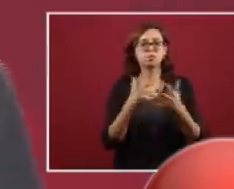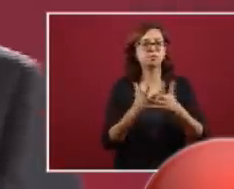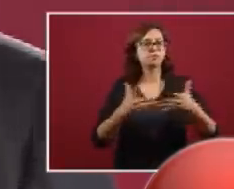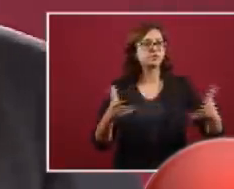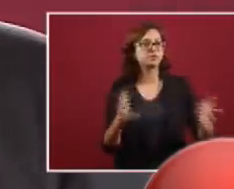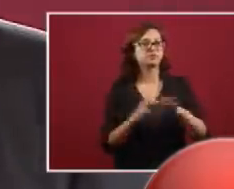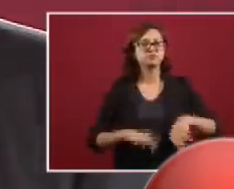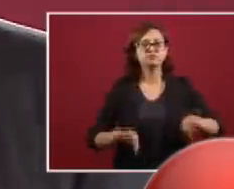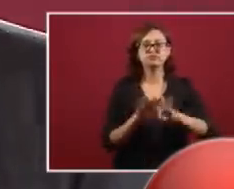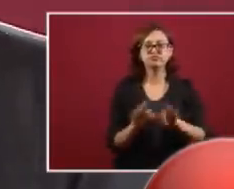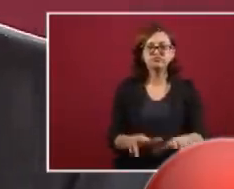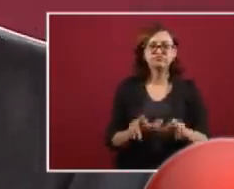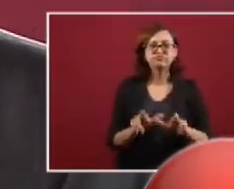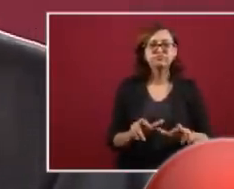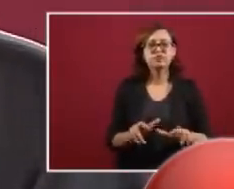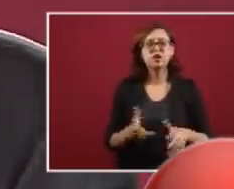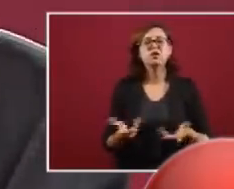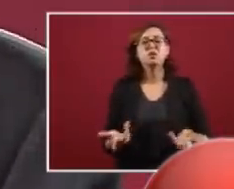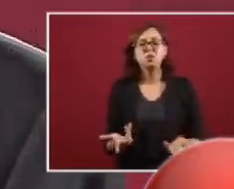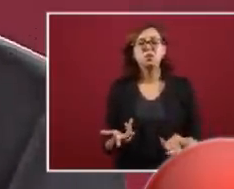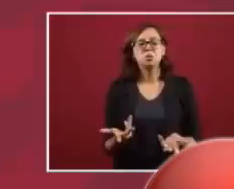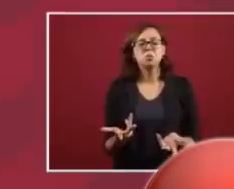importante